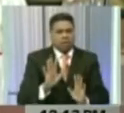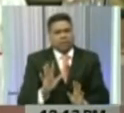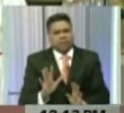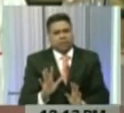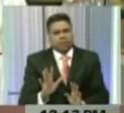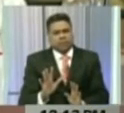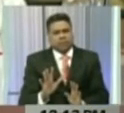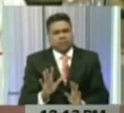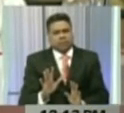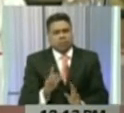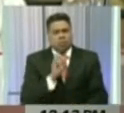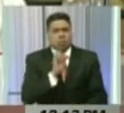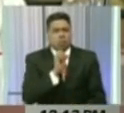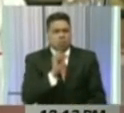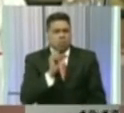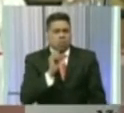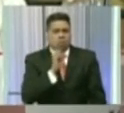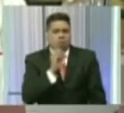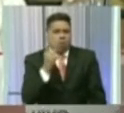señor mayor,